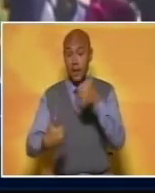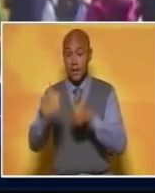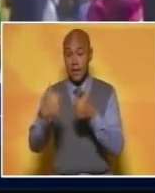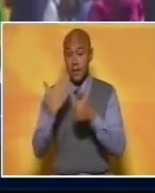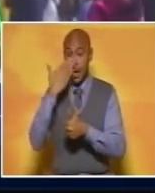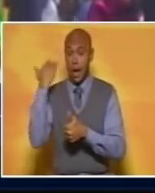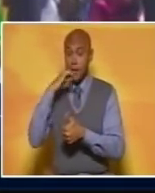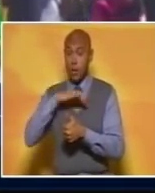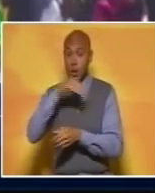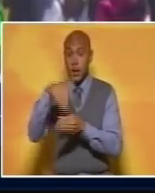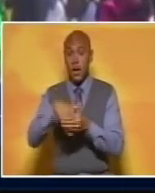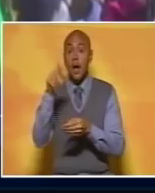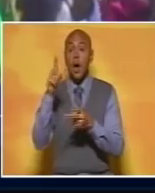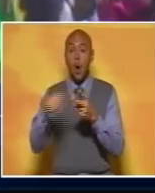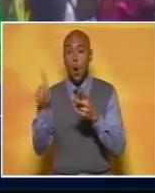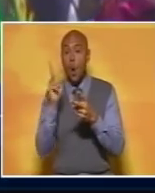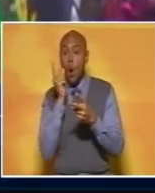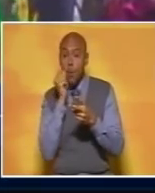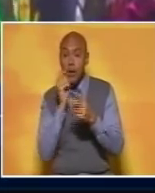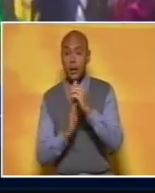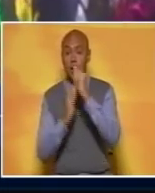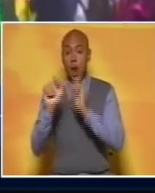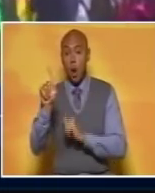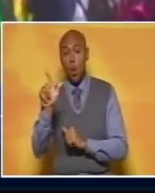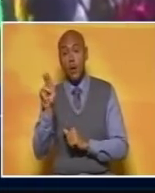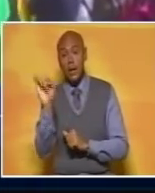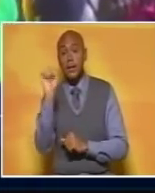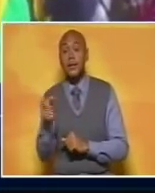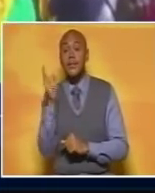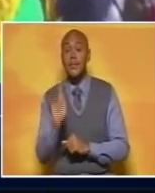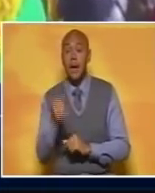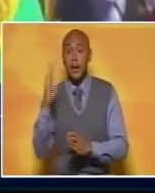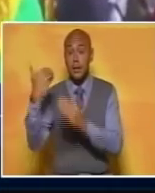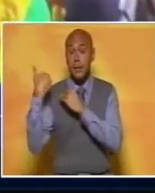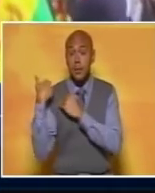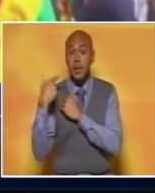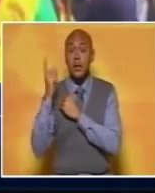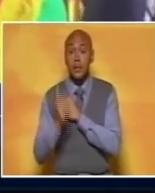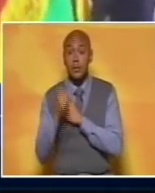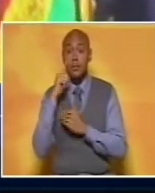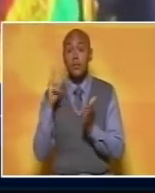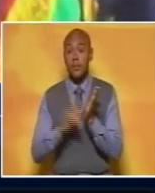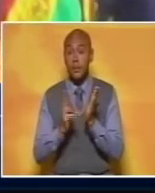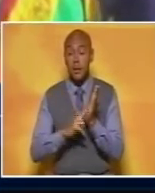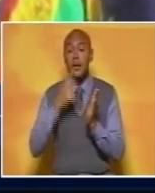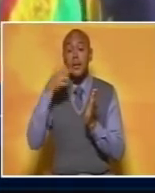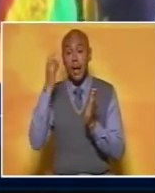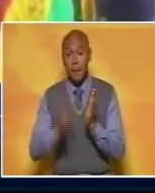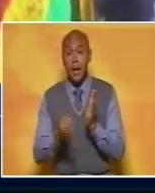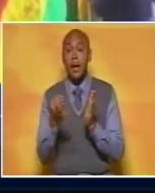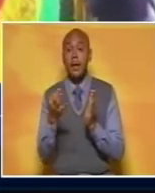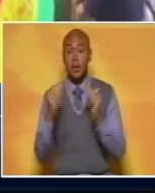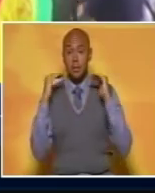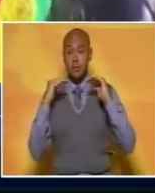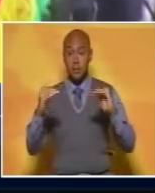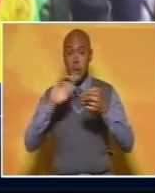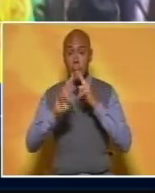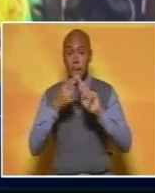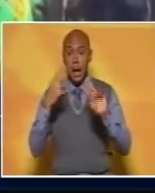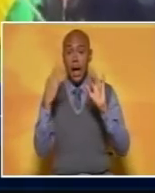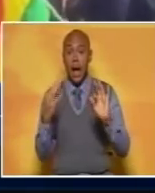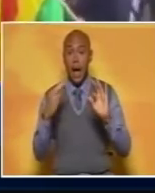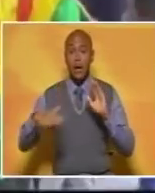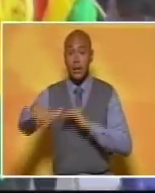al líder cívico Luis Camacho a que asuman sus responsabilidades de ratificar el país y garanticen la estabilidad política y